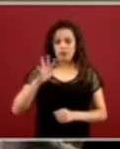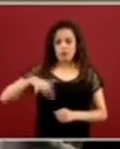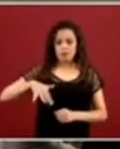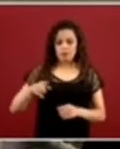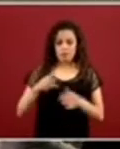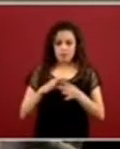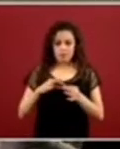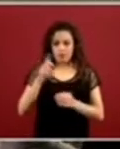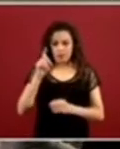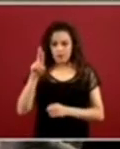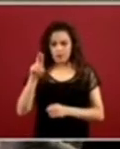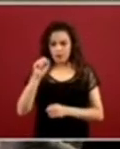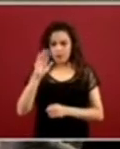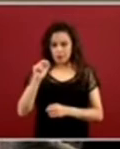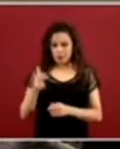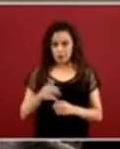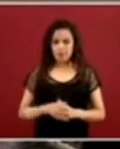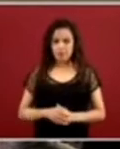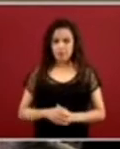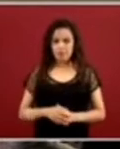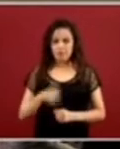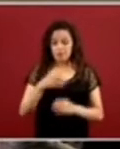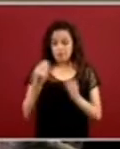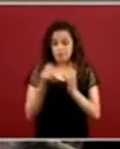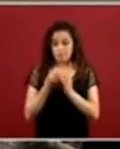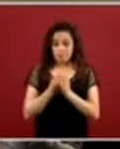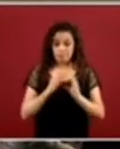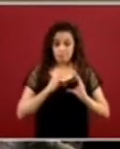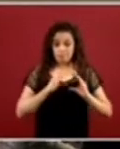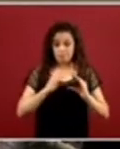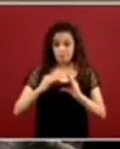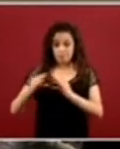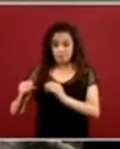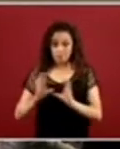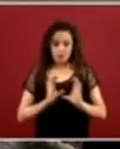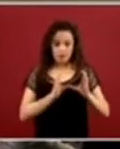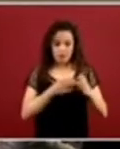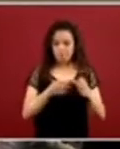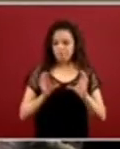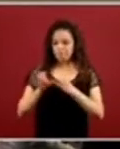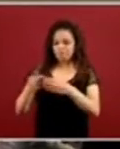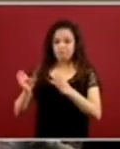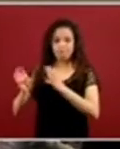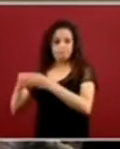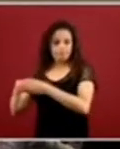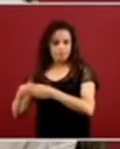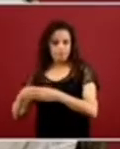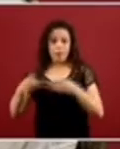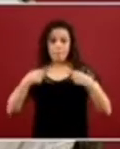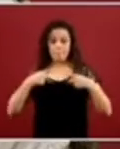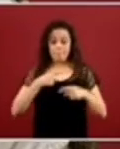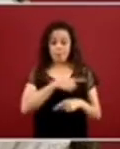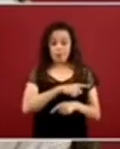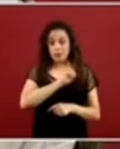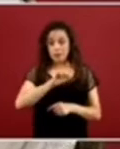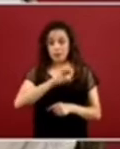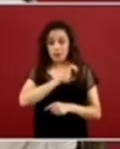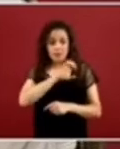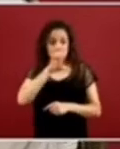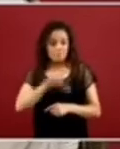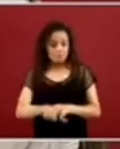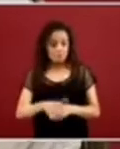Sbarch, la capacitación es sectorial, es decir, el equipo de especialistas que estarán haciendo